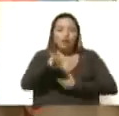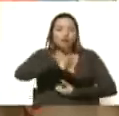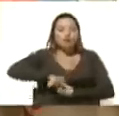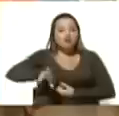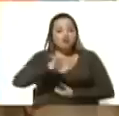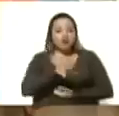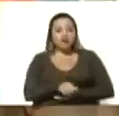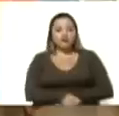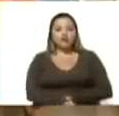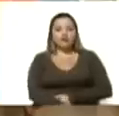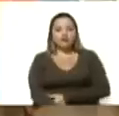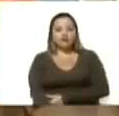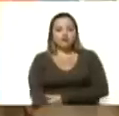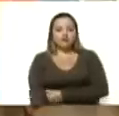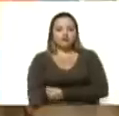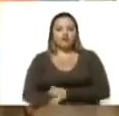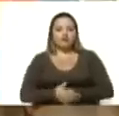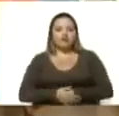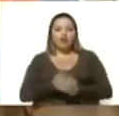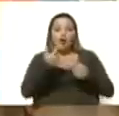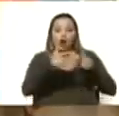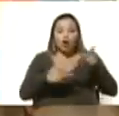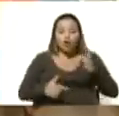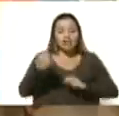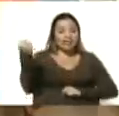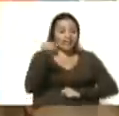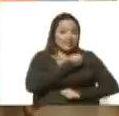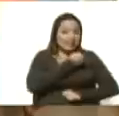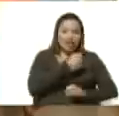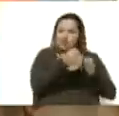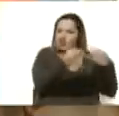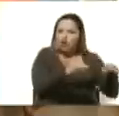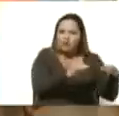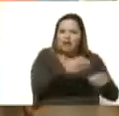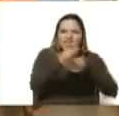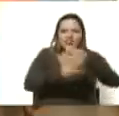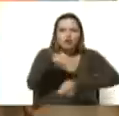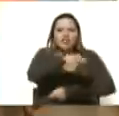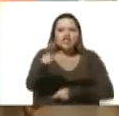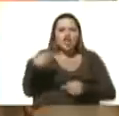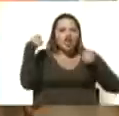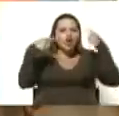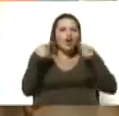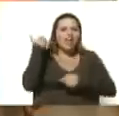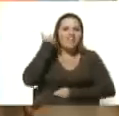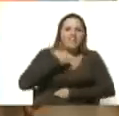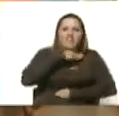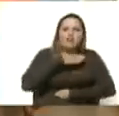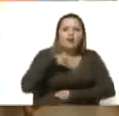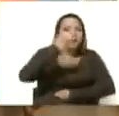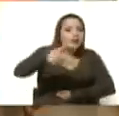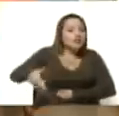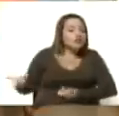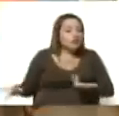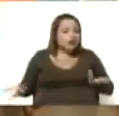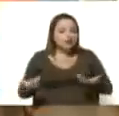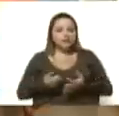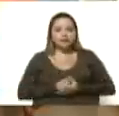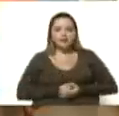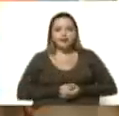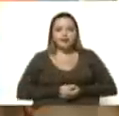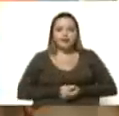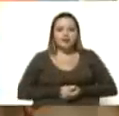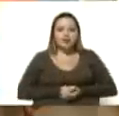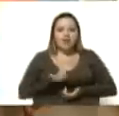utiliza hechos criminales, delictivos, cometidos por psicópatas, enfermos, personas, bueno, que obviamente